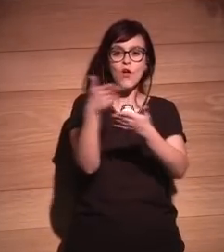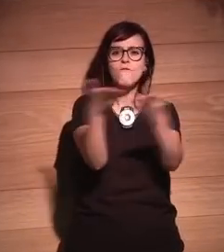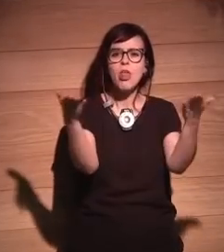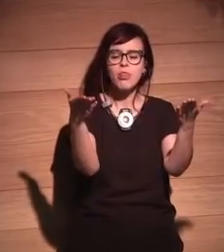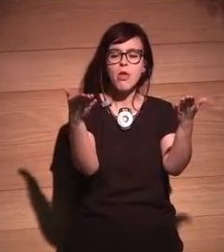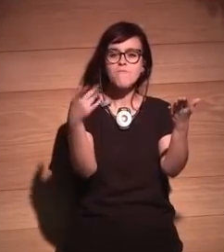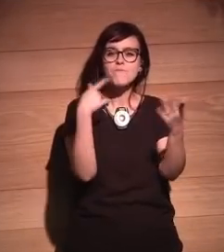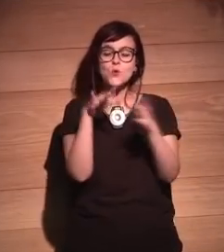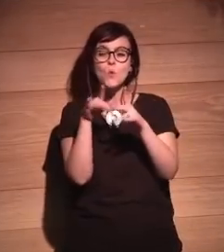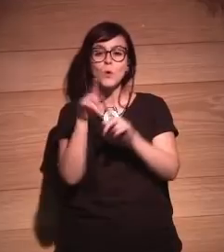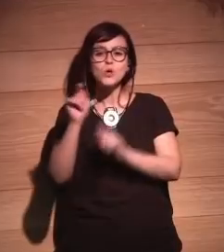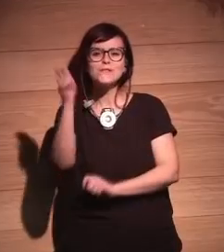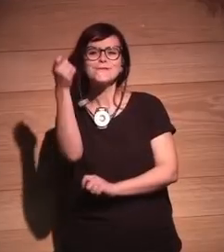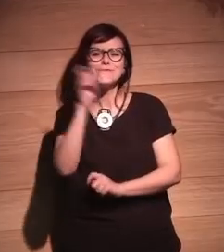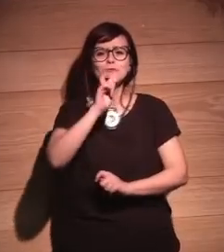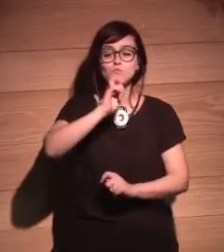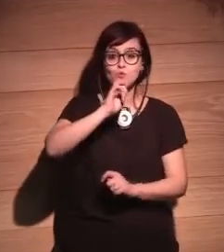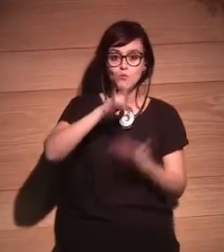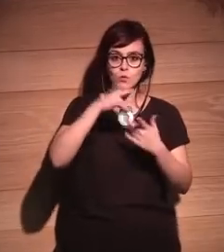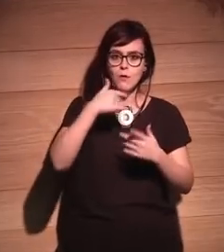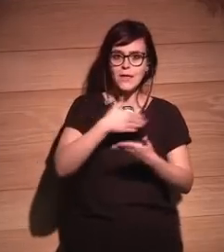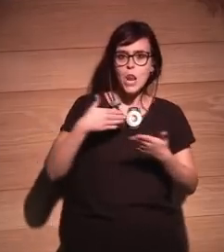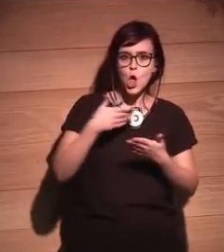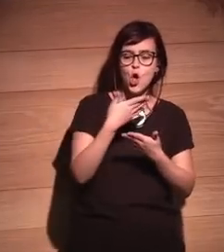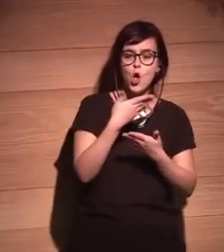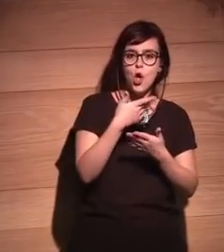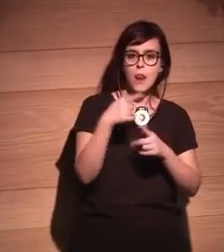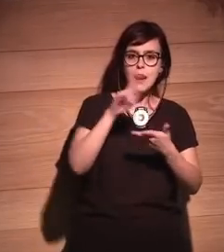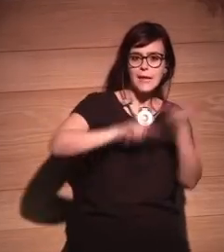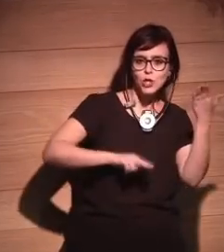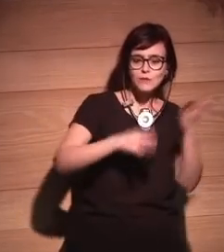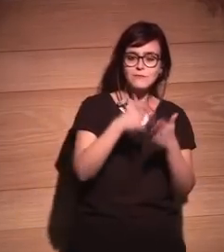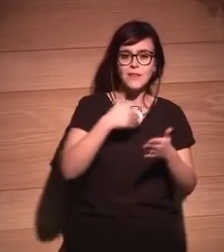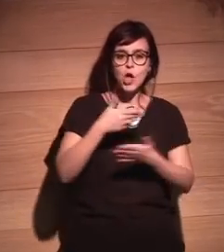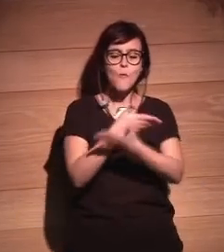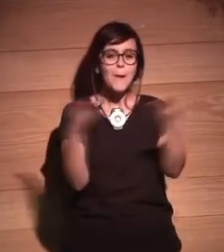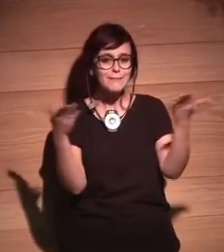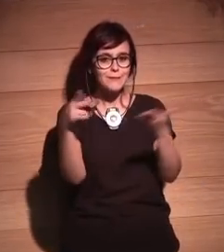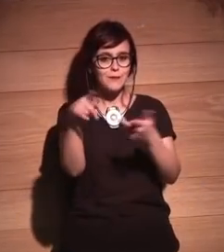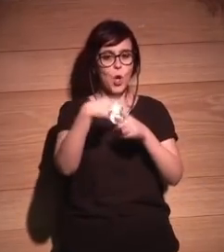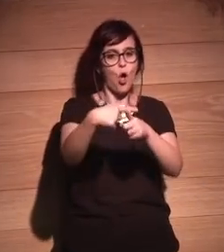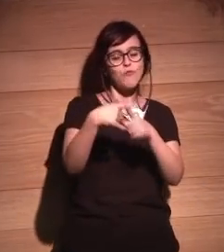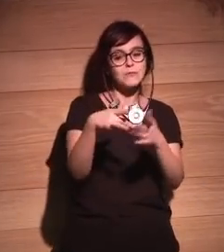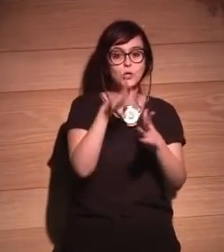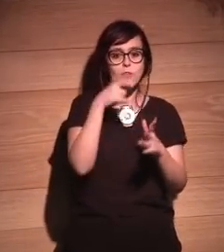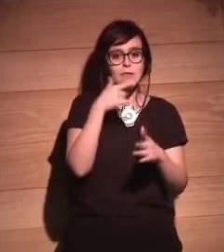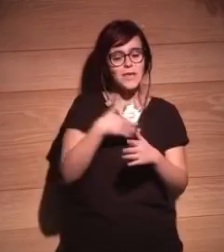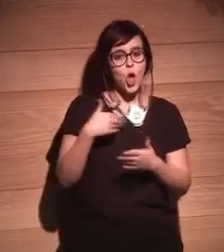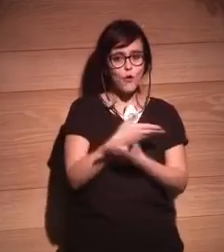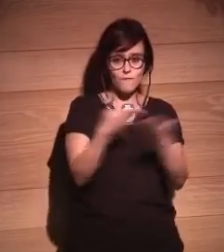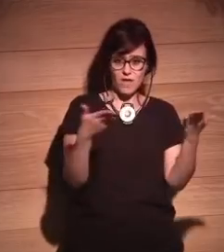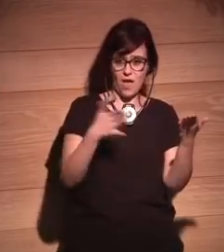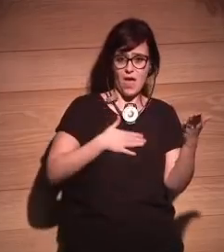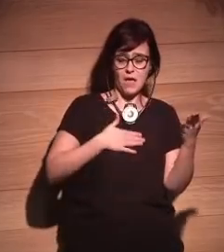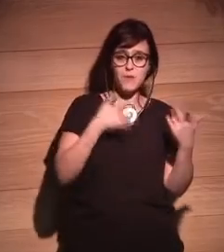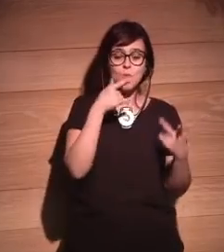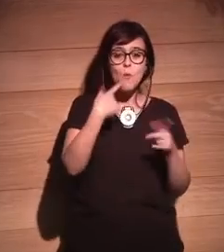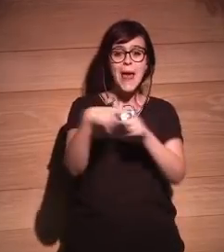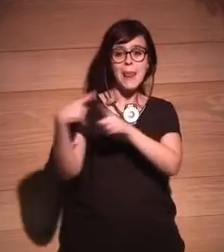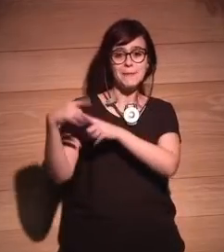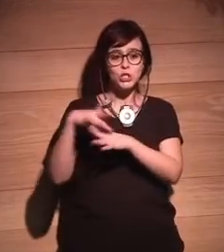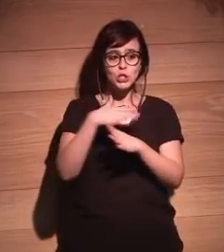confianza? Yo quiero compartir cosas con los lectores y necesito que confíen en mí. Hay varios